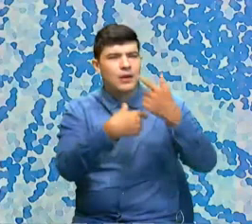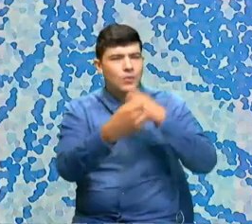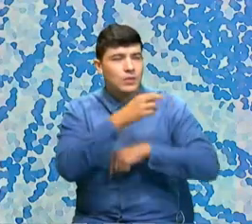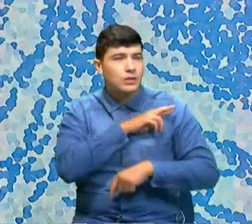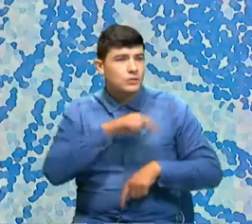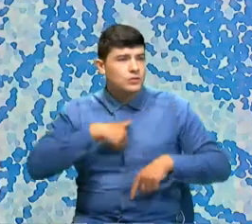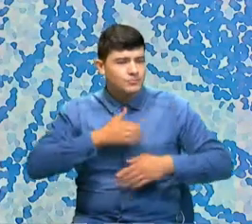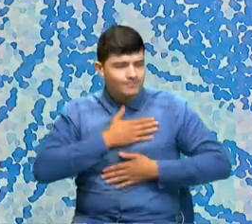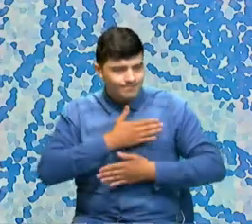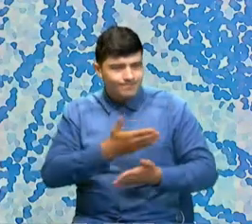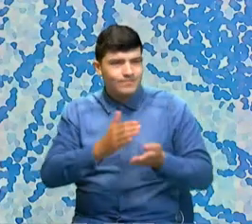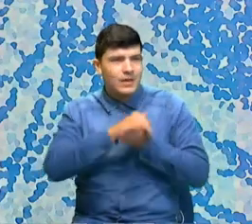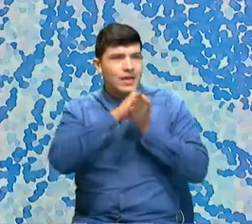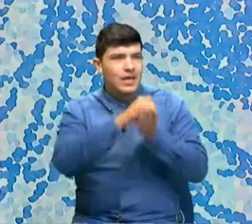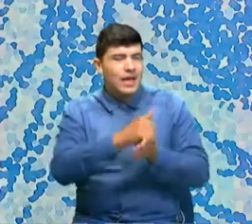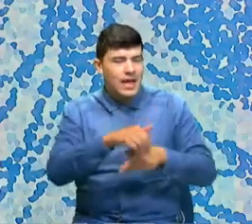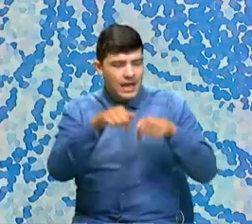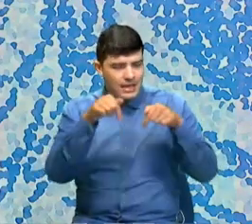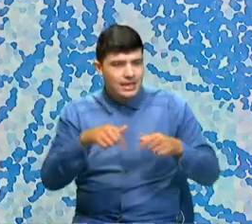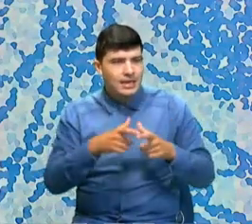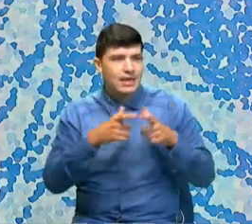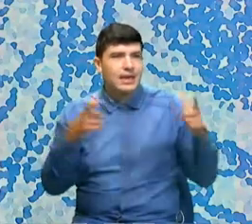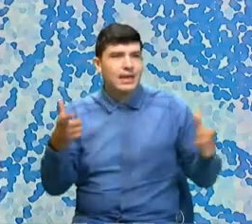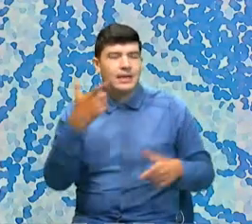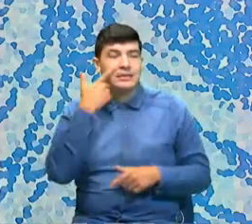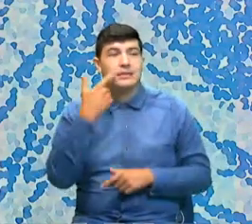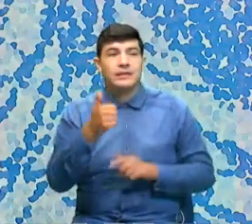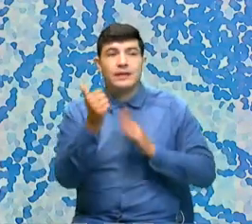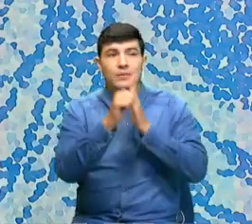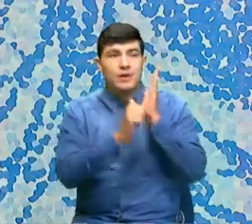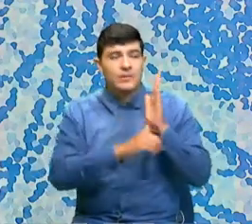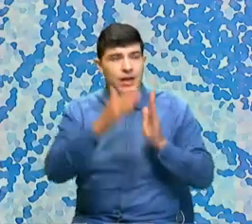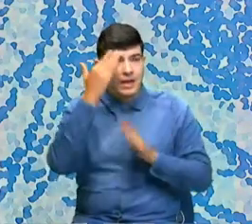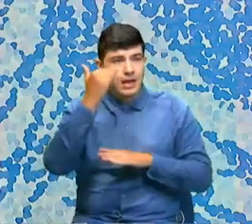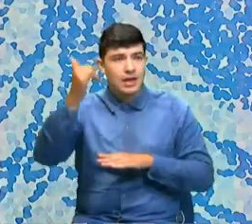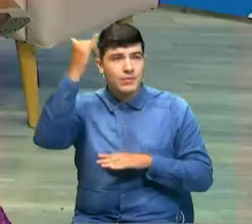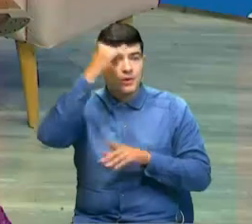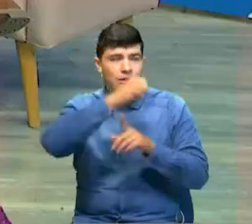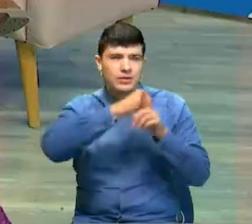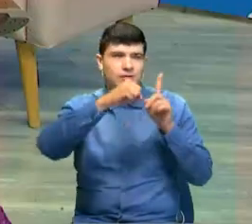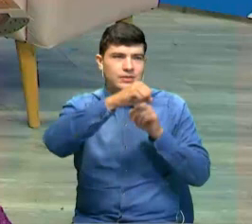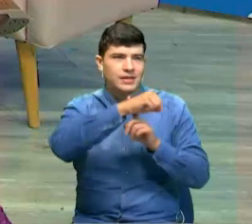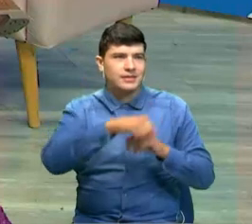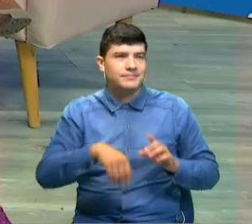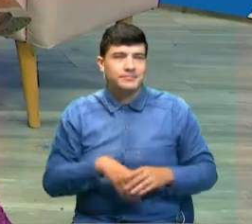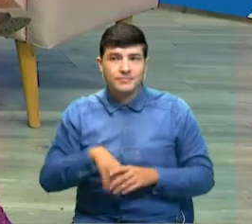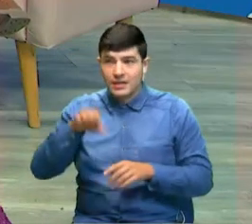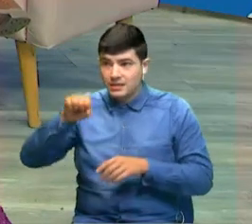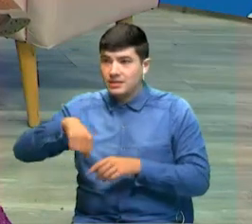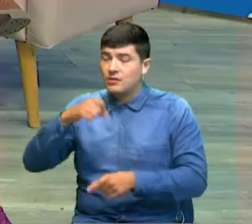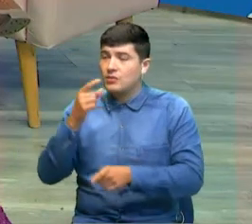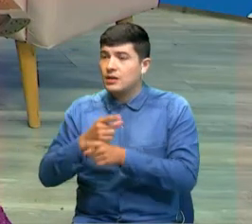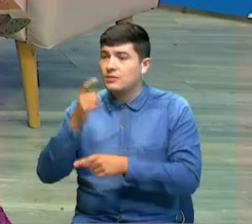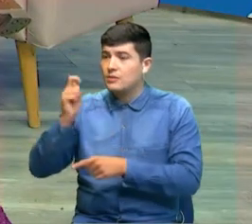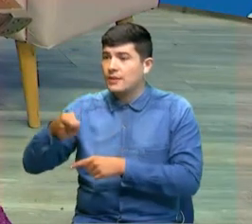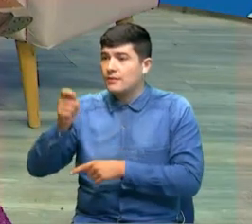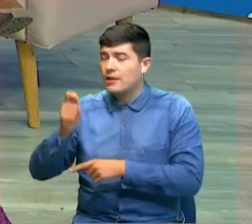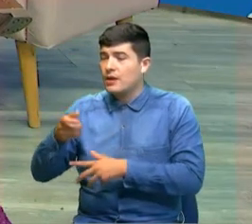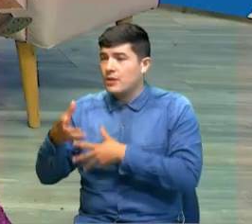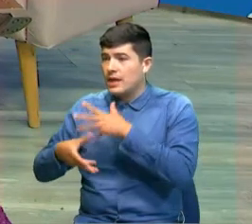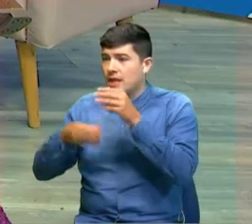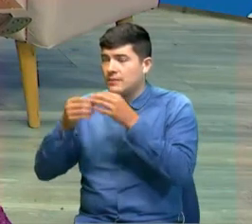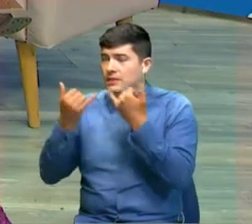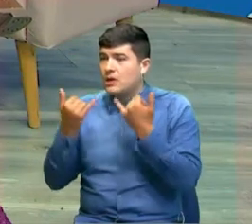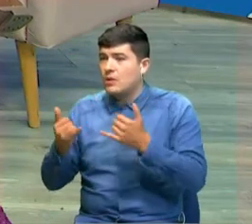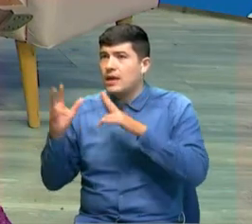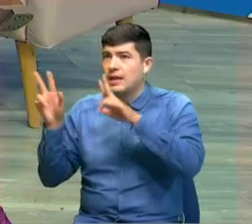podemos servirles dentro de este gran programa, tanto académico como social. Bueno, abogado, y a propósito de esta